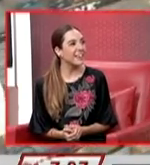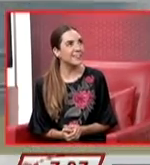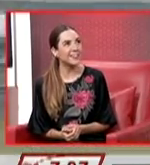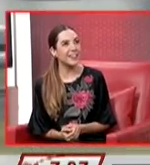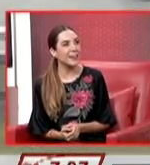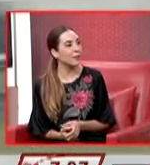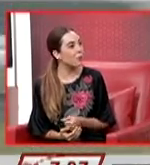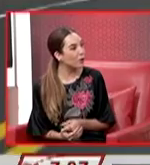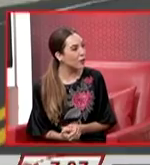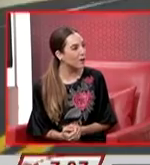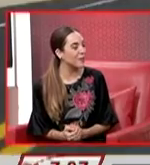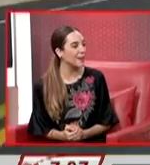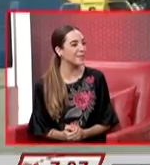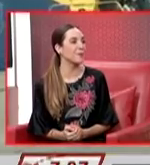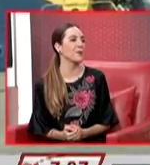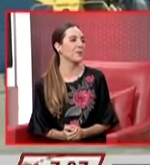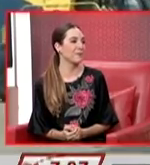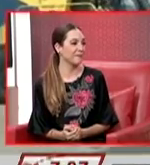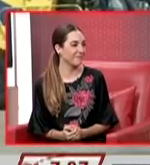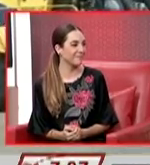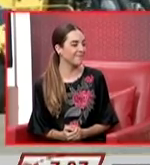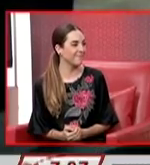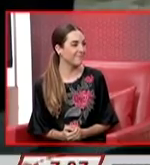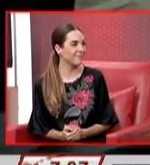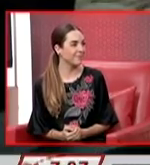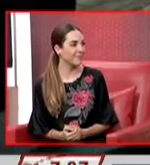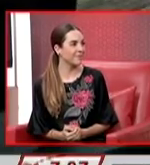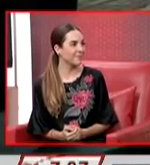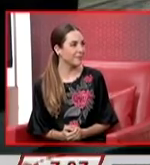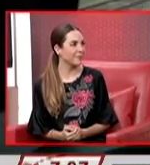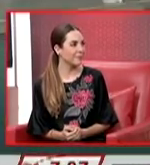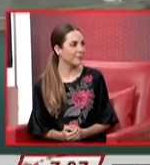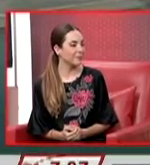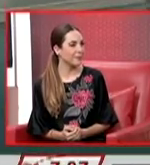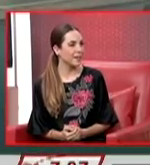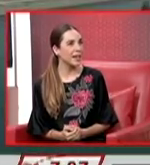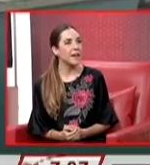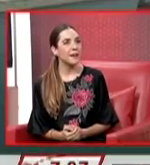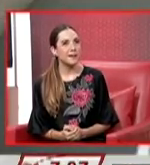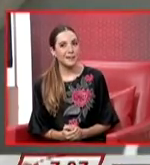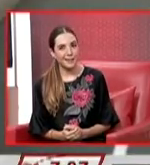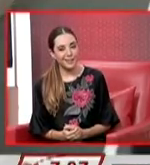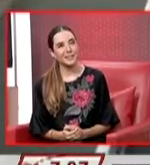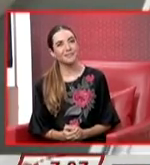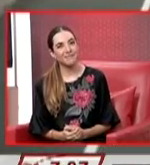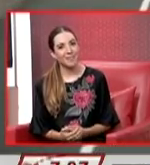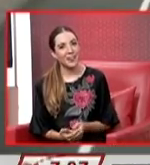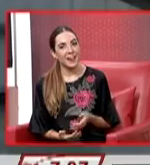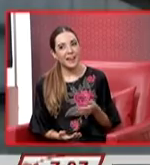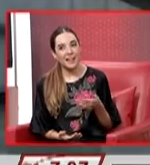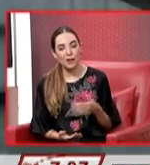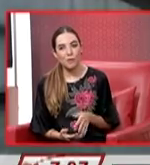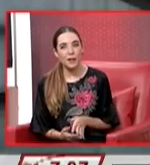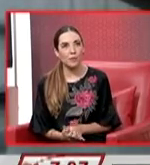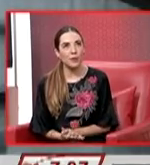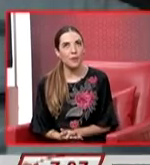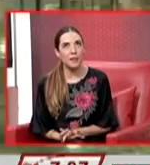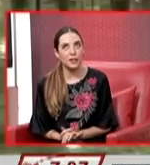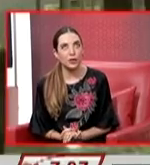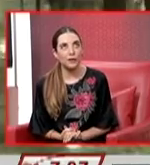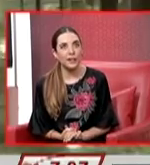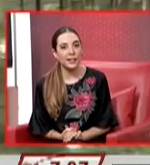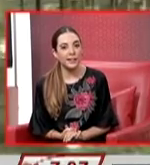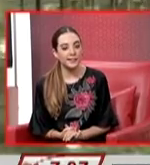cumbre? Es en julio, a finales de julio. ¿Y de qué se trata esta cumbre de gobierno abierto, que también es muy interesante? La cumbre de